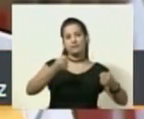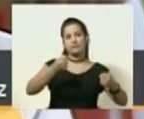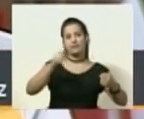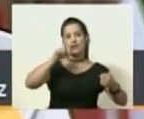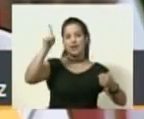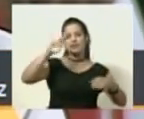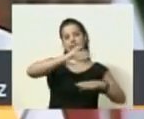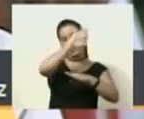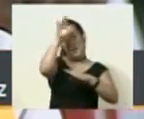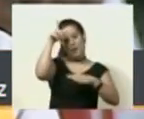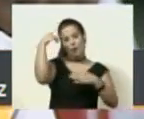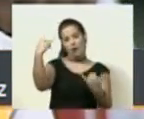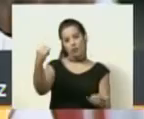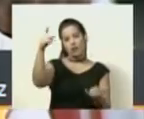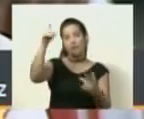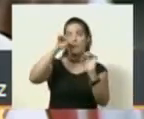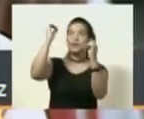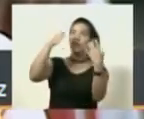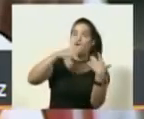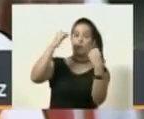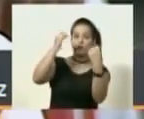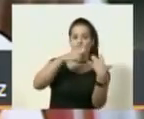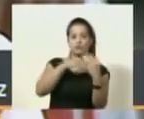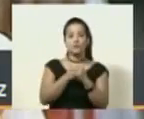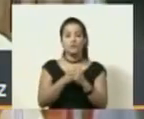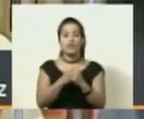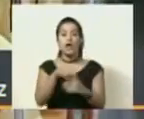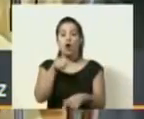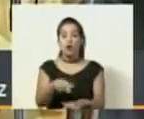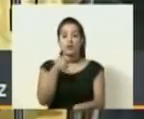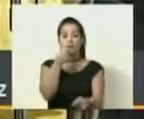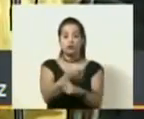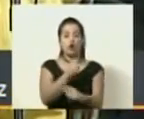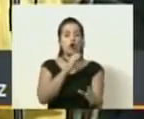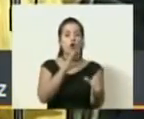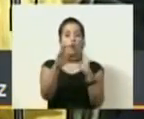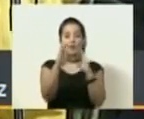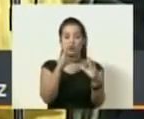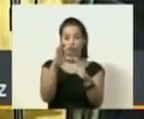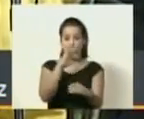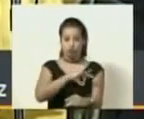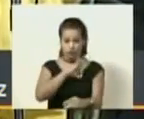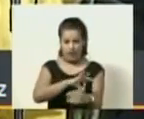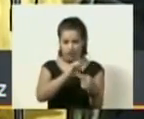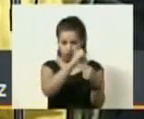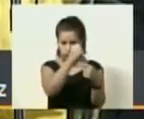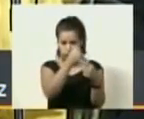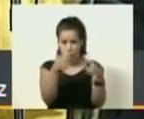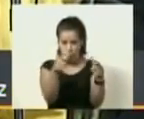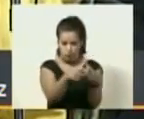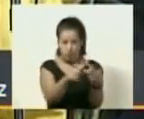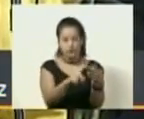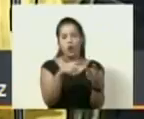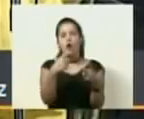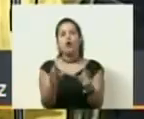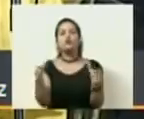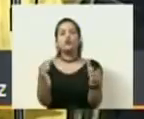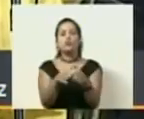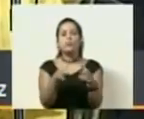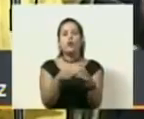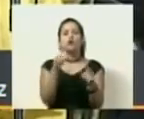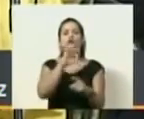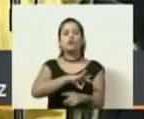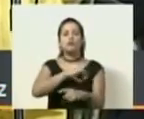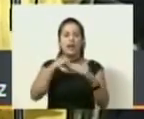allí. Hoy se están graduando comunicadores sociales, profesionales en gestión social,